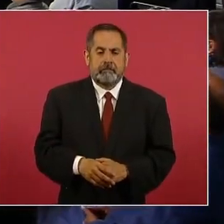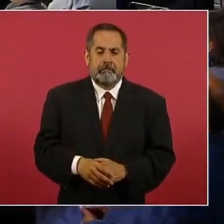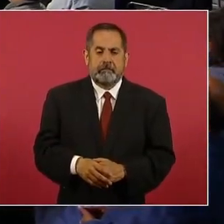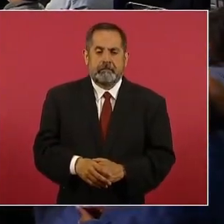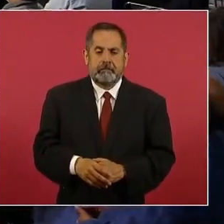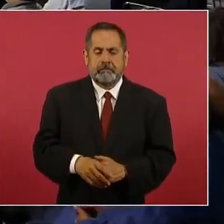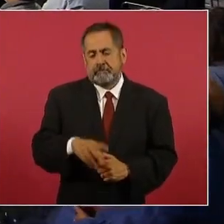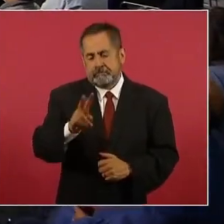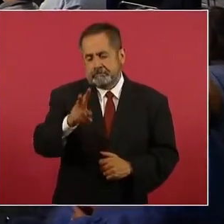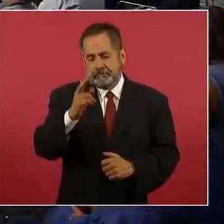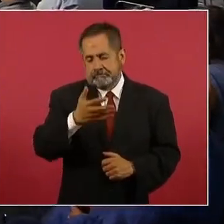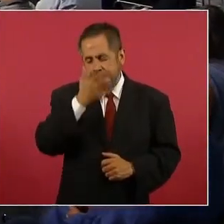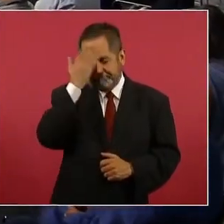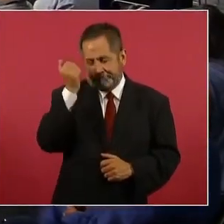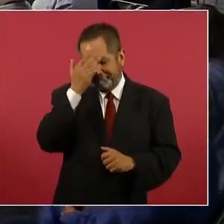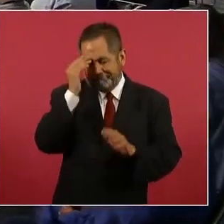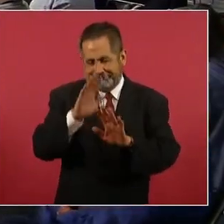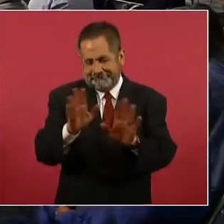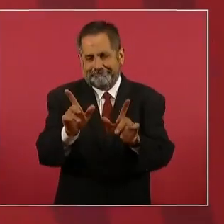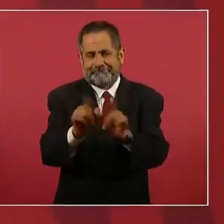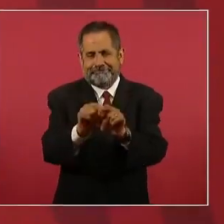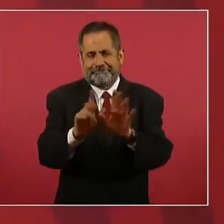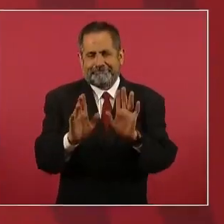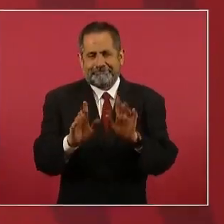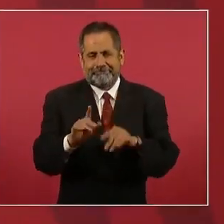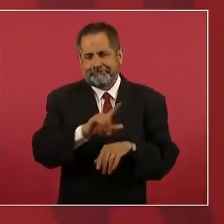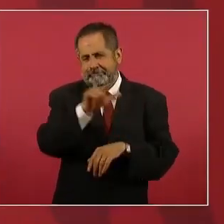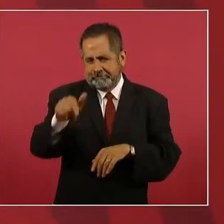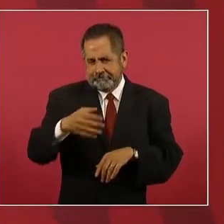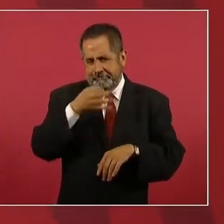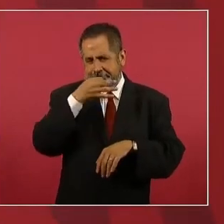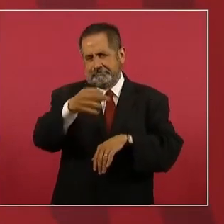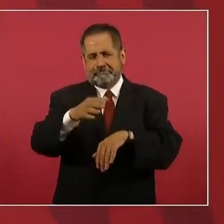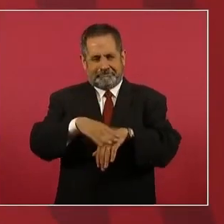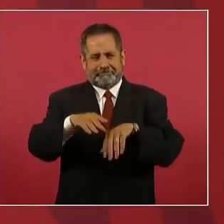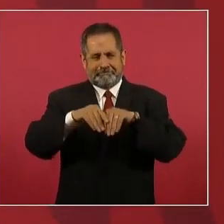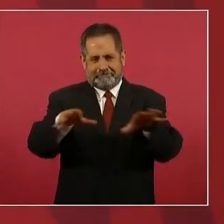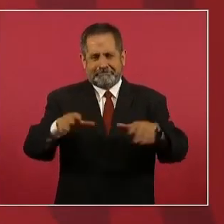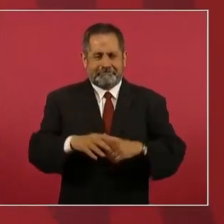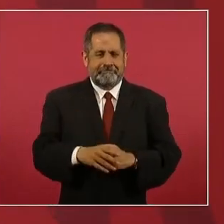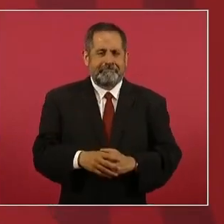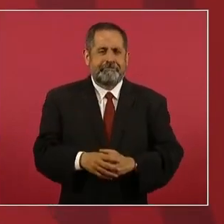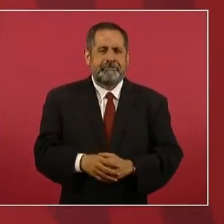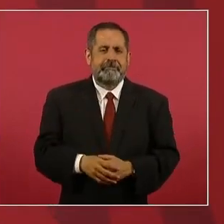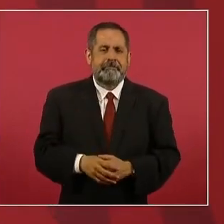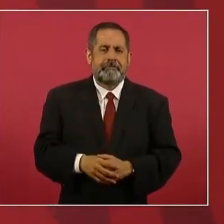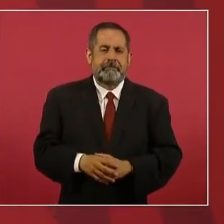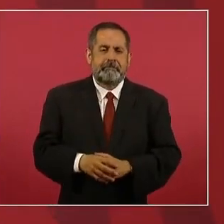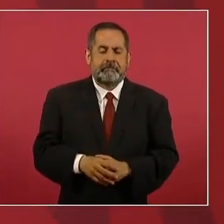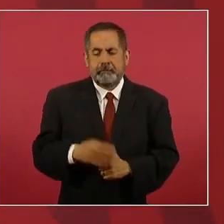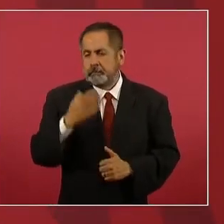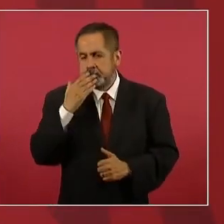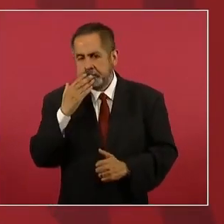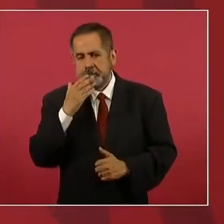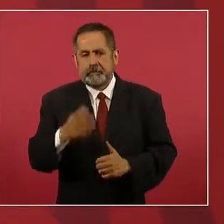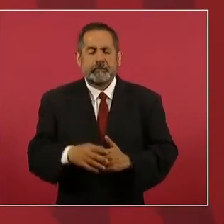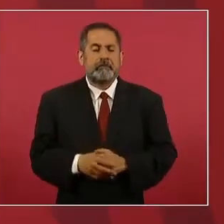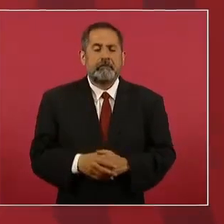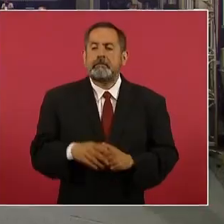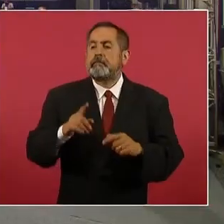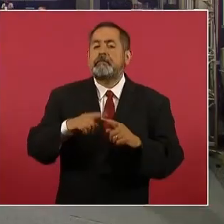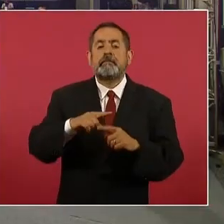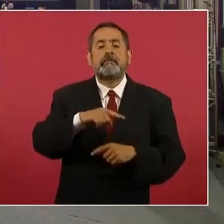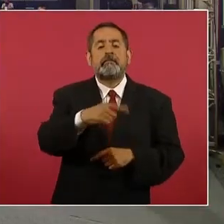no sé exactamente, no, ya les informamos un día de esto. Pues muy bien. ¿Quién